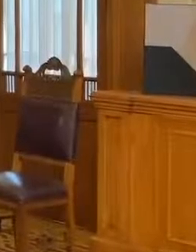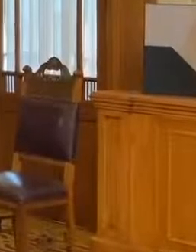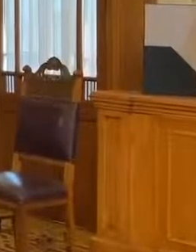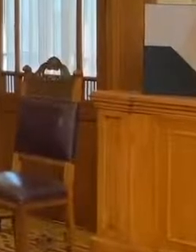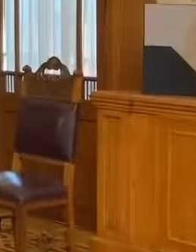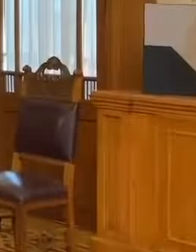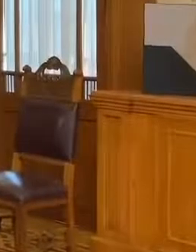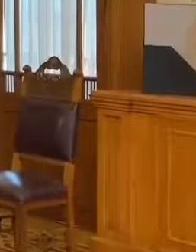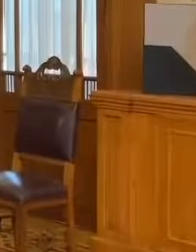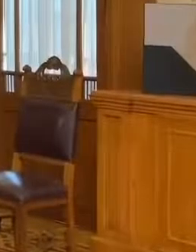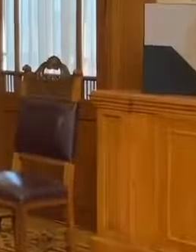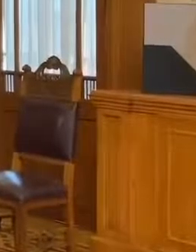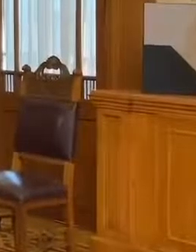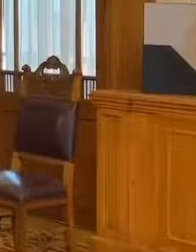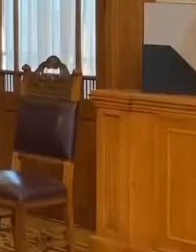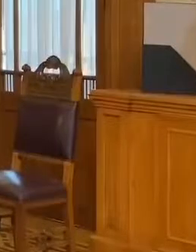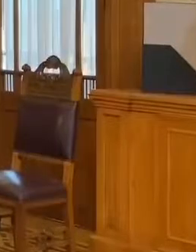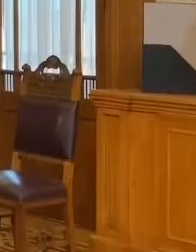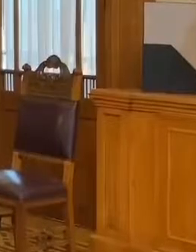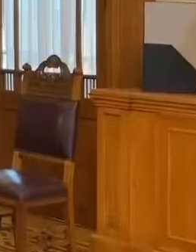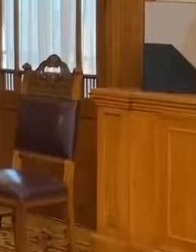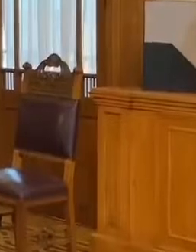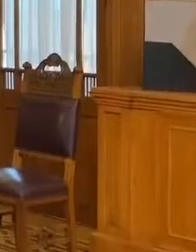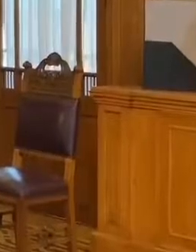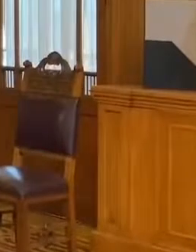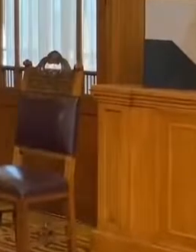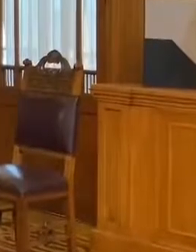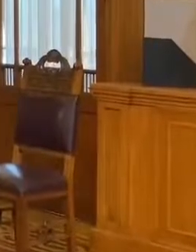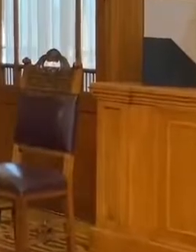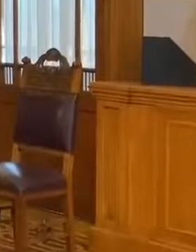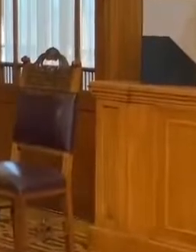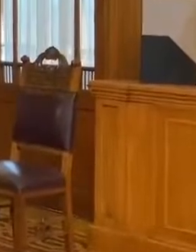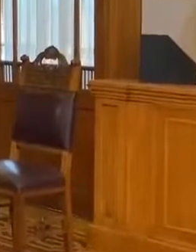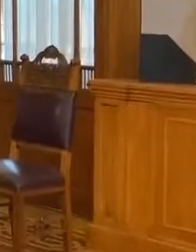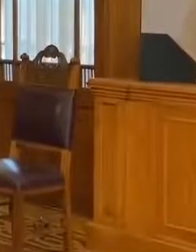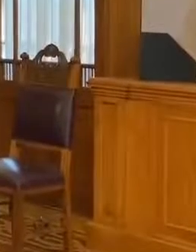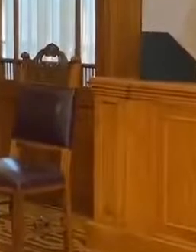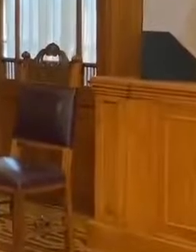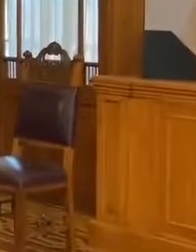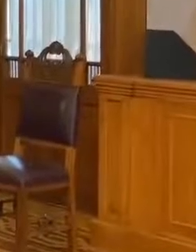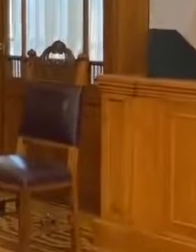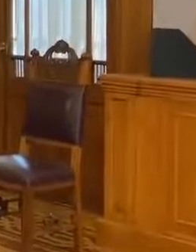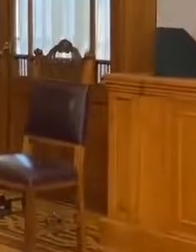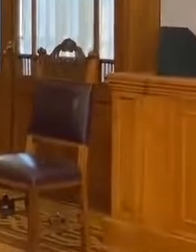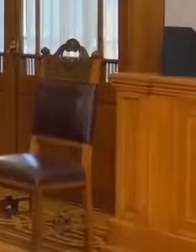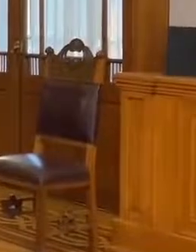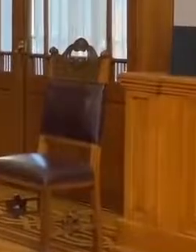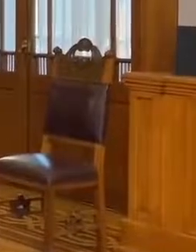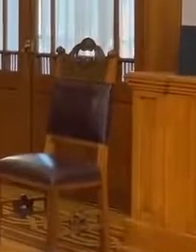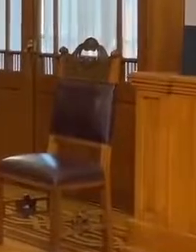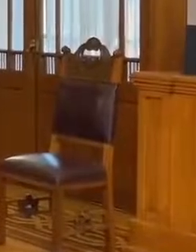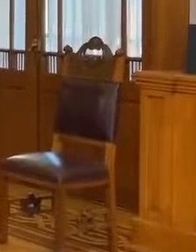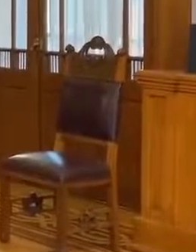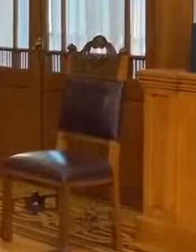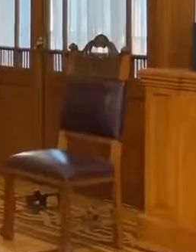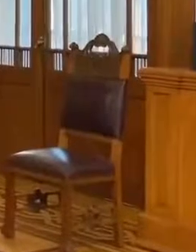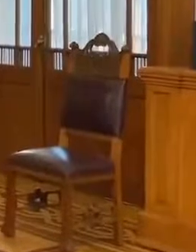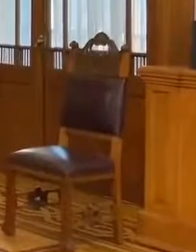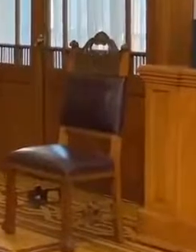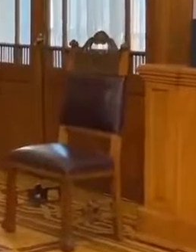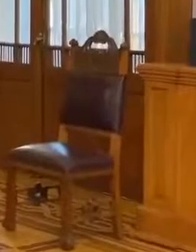los sentimientos, tiene que ver con eso que sentimos nosotros, pero que